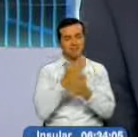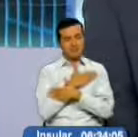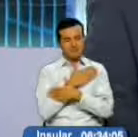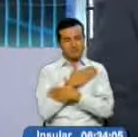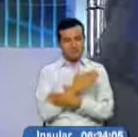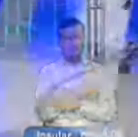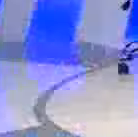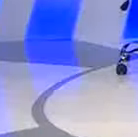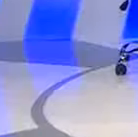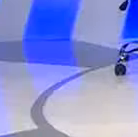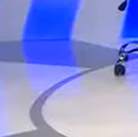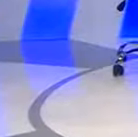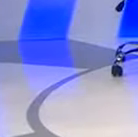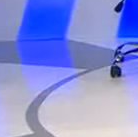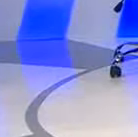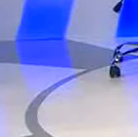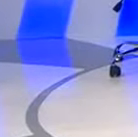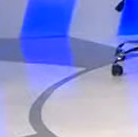abrazo. Gracias.